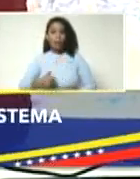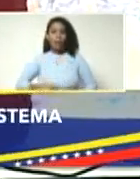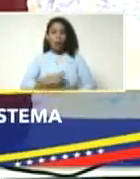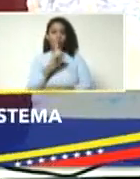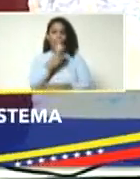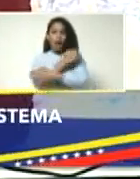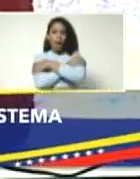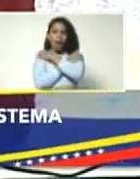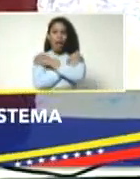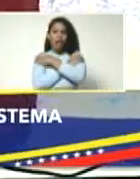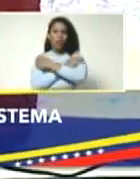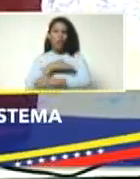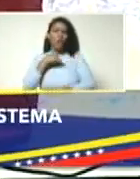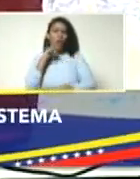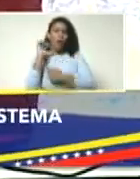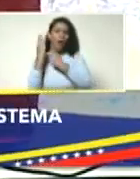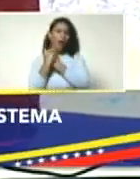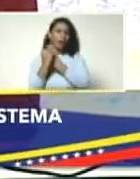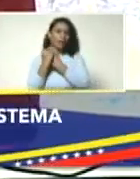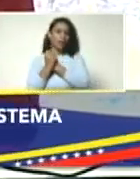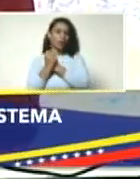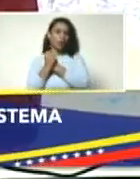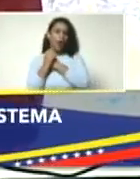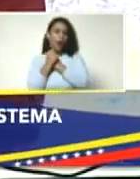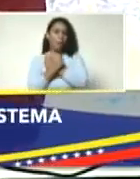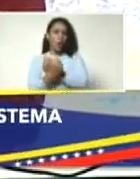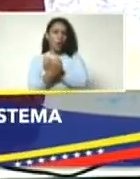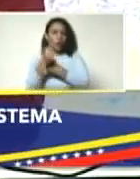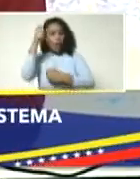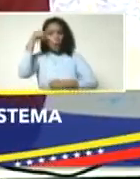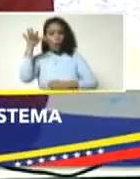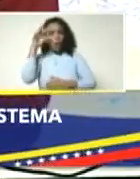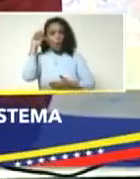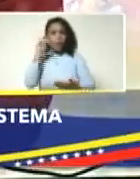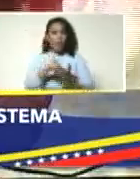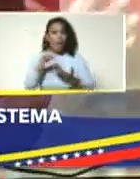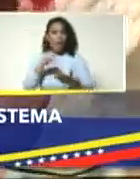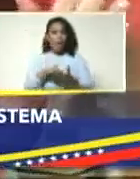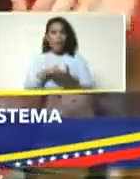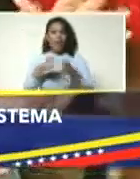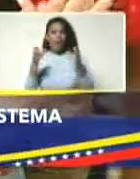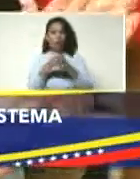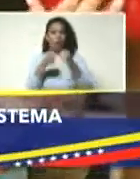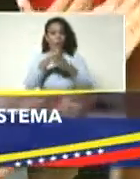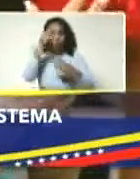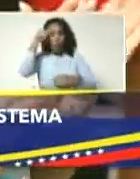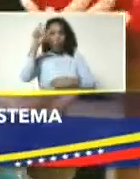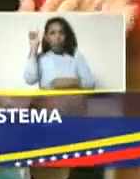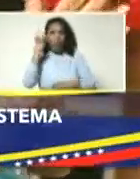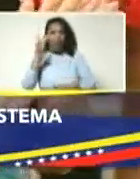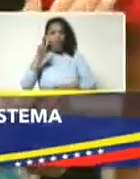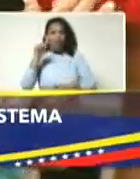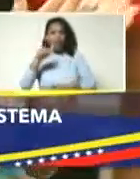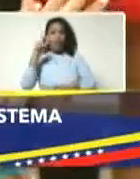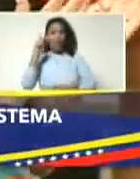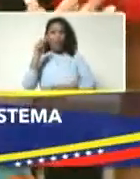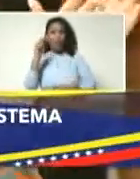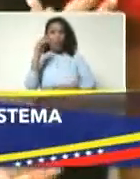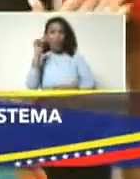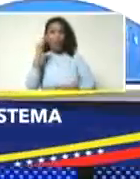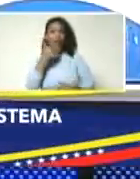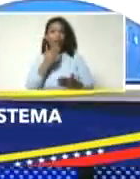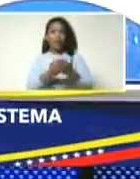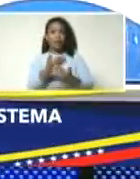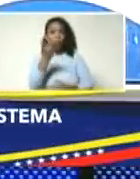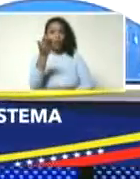abrazo lleno de cariño, de amor, de parte del pueblo mirandino, de parte del pueblo de los Valles del Tuy, agradecerle a